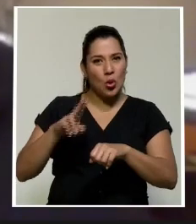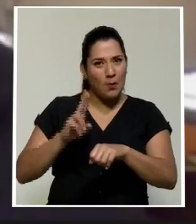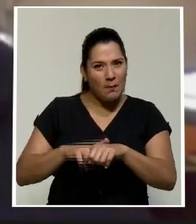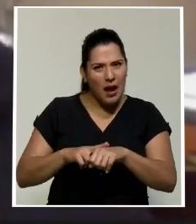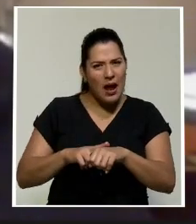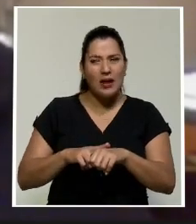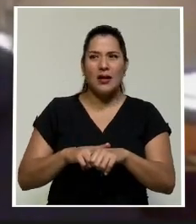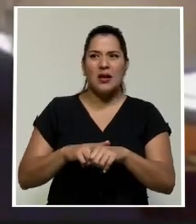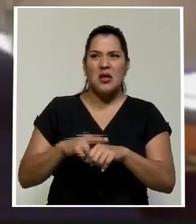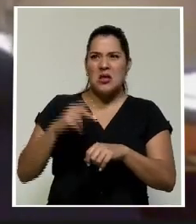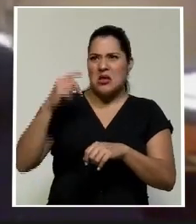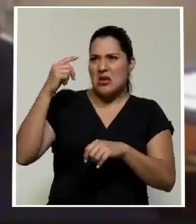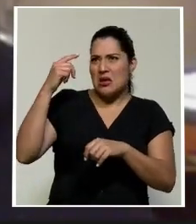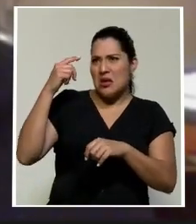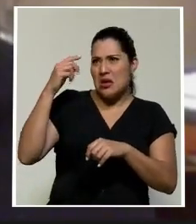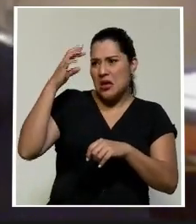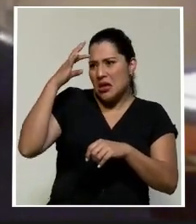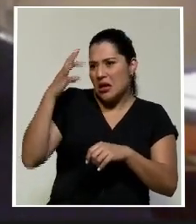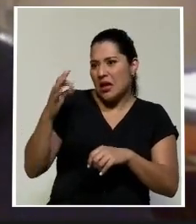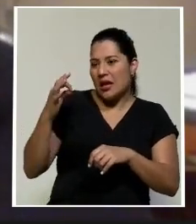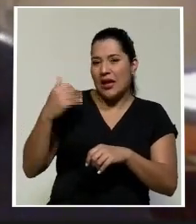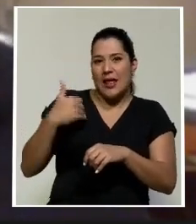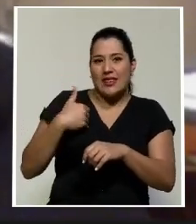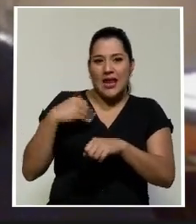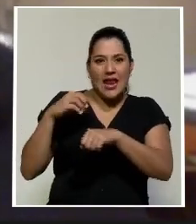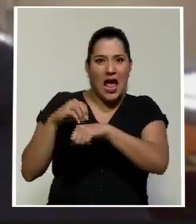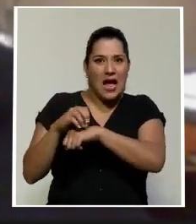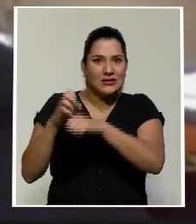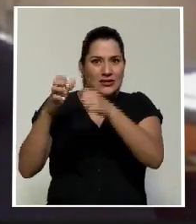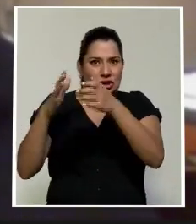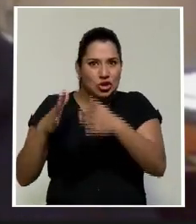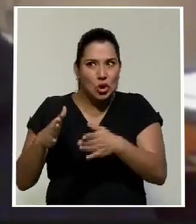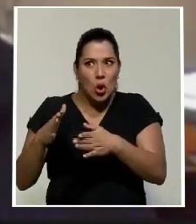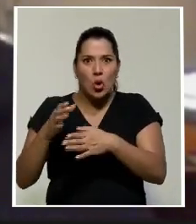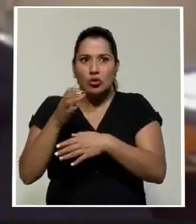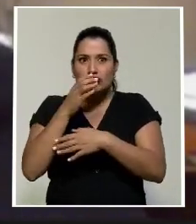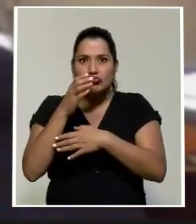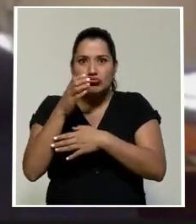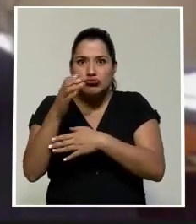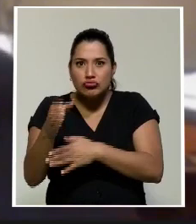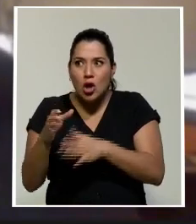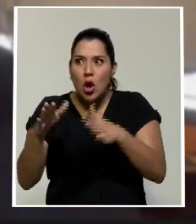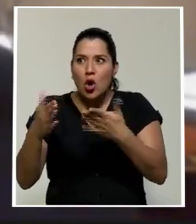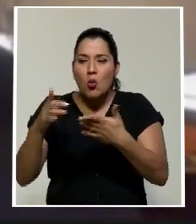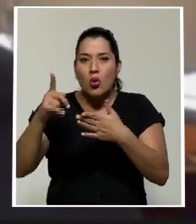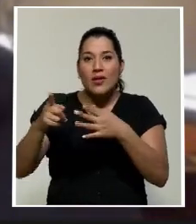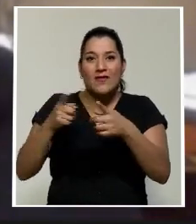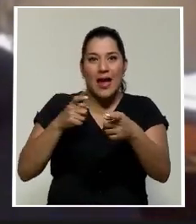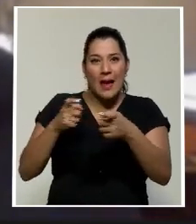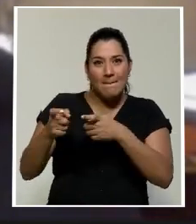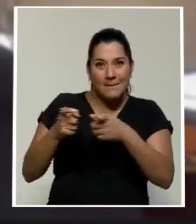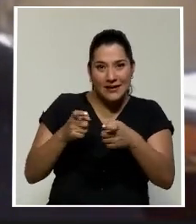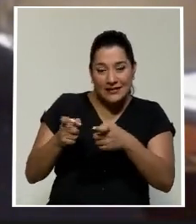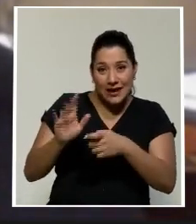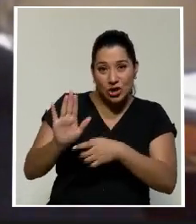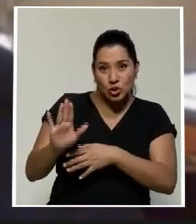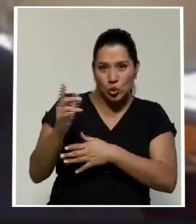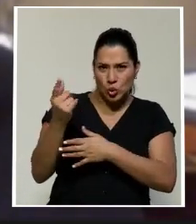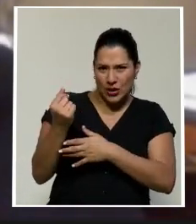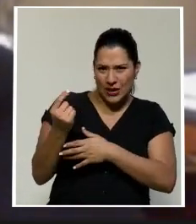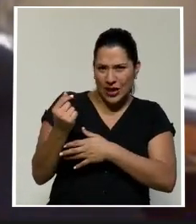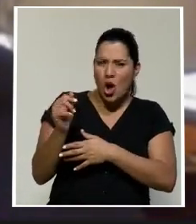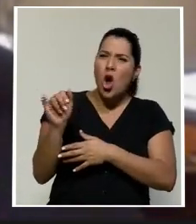y tienen todo tipo de asesores y banqueros que les van diciendo cómo es que tienen que administrar estas fortunas y como